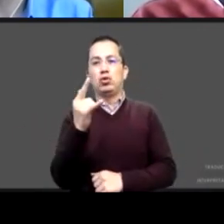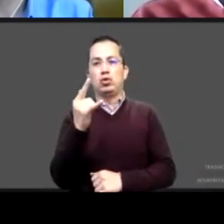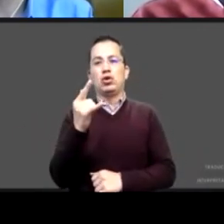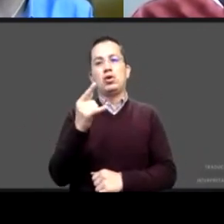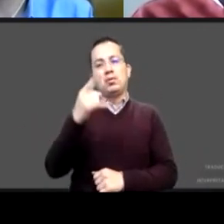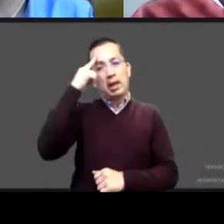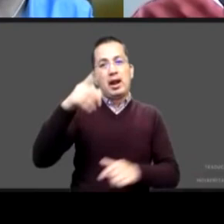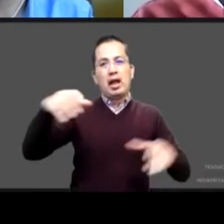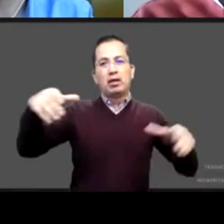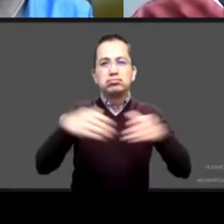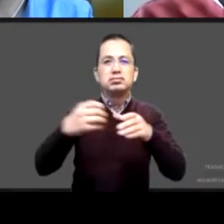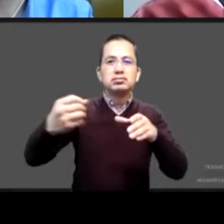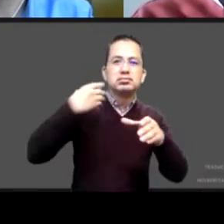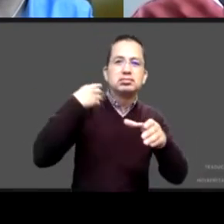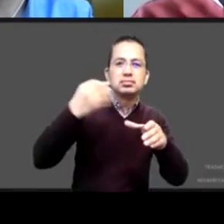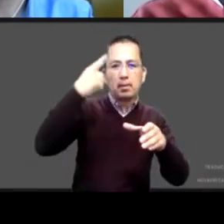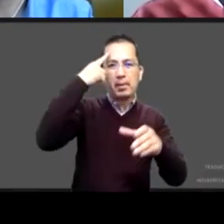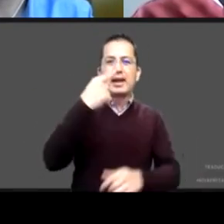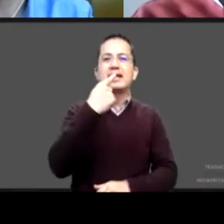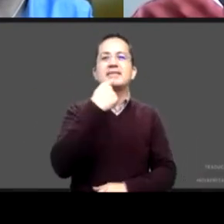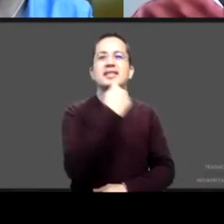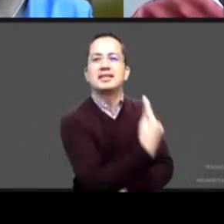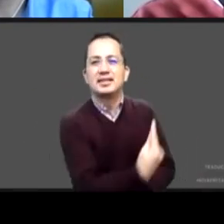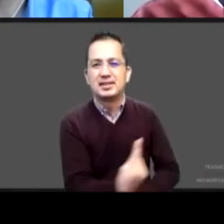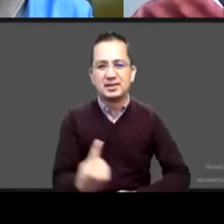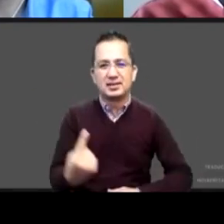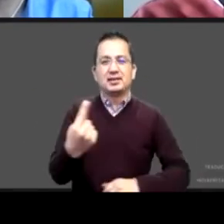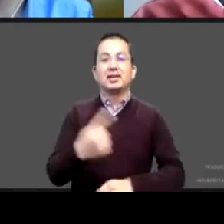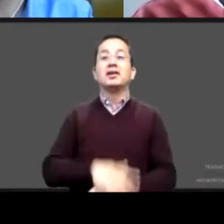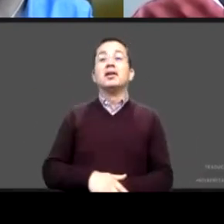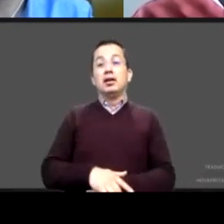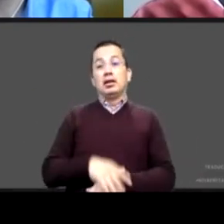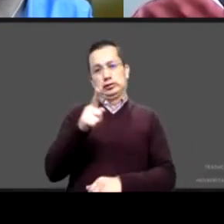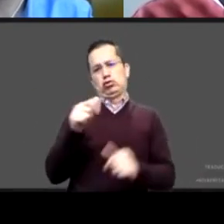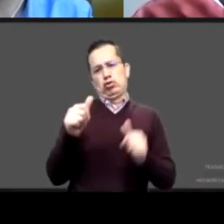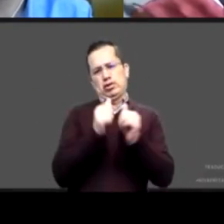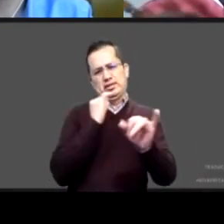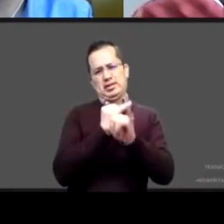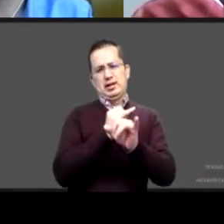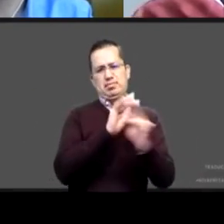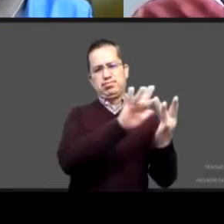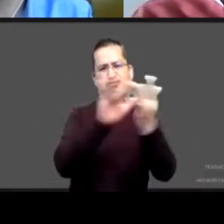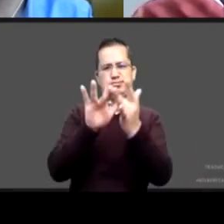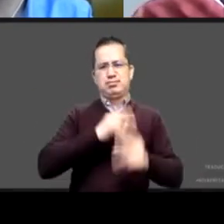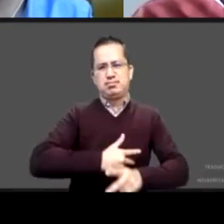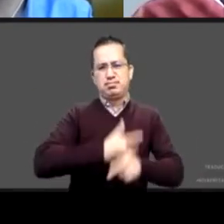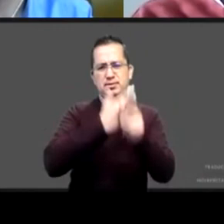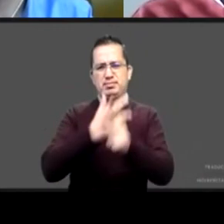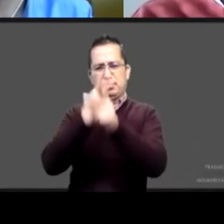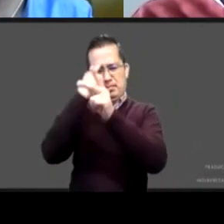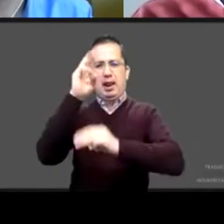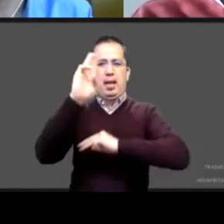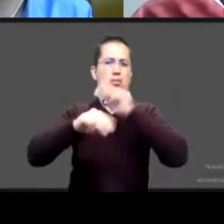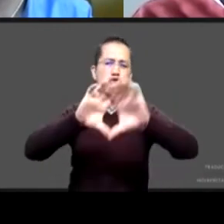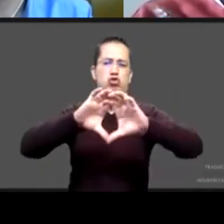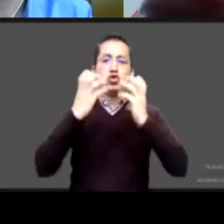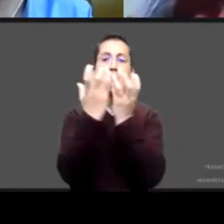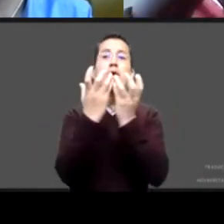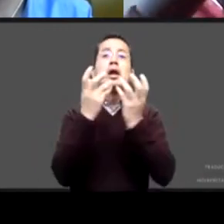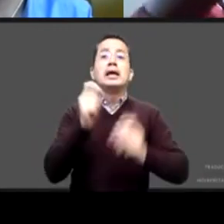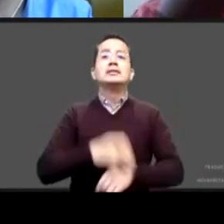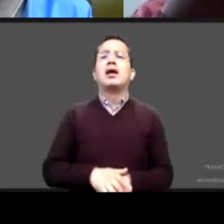en línea, con acceso para todo el mundo. Este coloquio de músicas e infancias va de diferentes